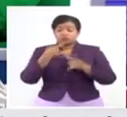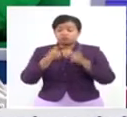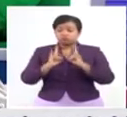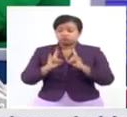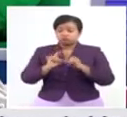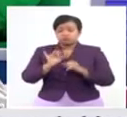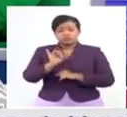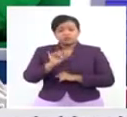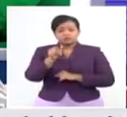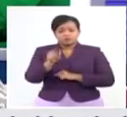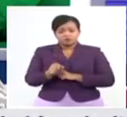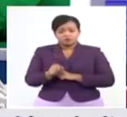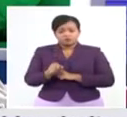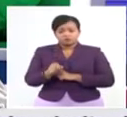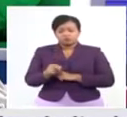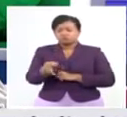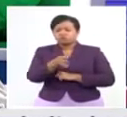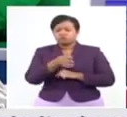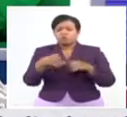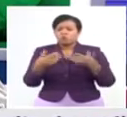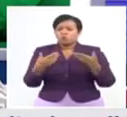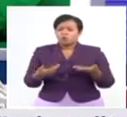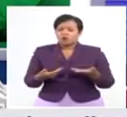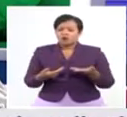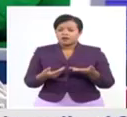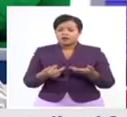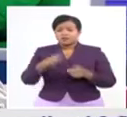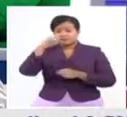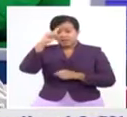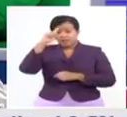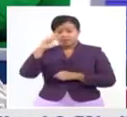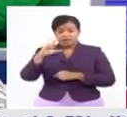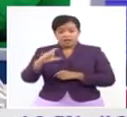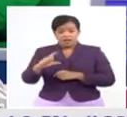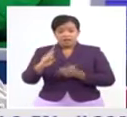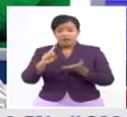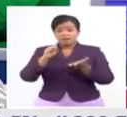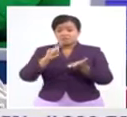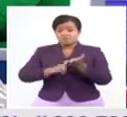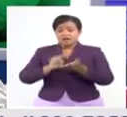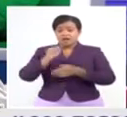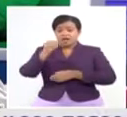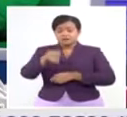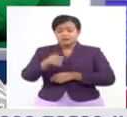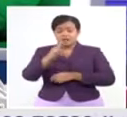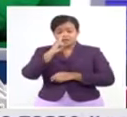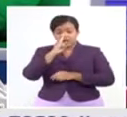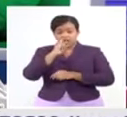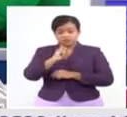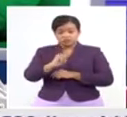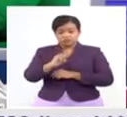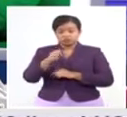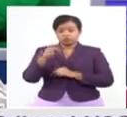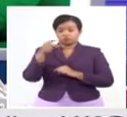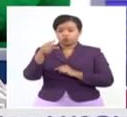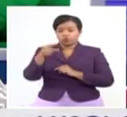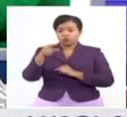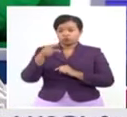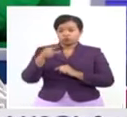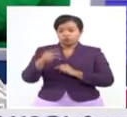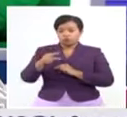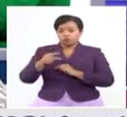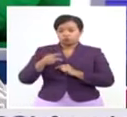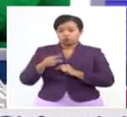De los municipios de Santa Clara, Placetas y Camajuaní, 2 fallecidos de cada uno de ellos, y